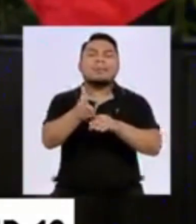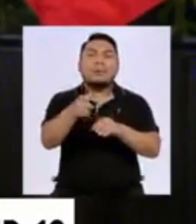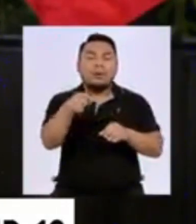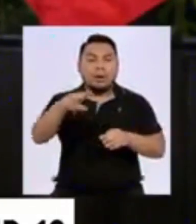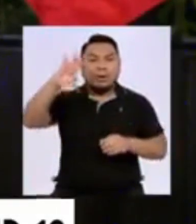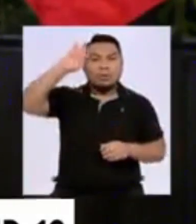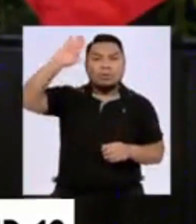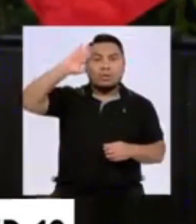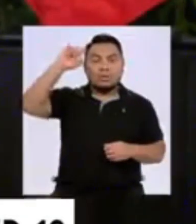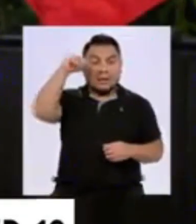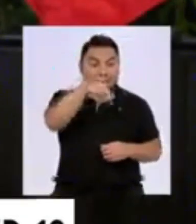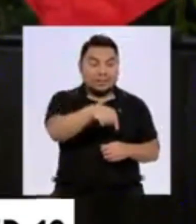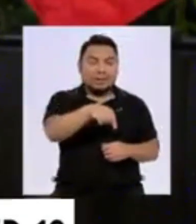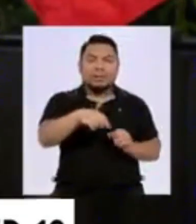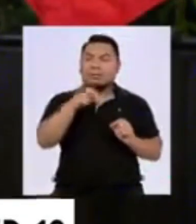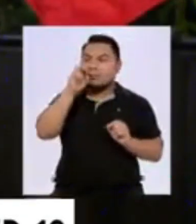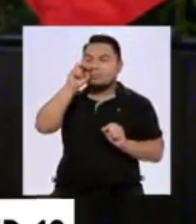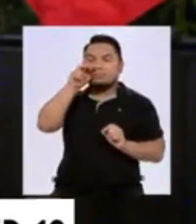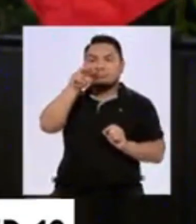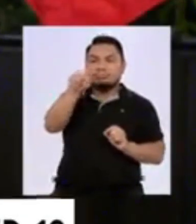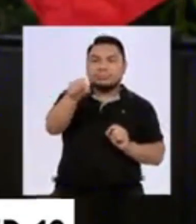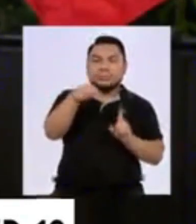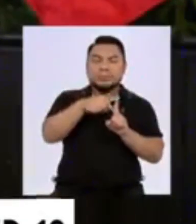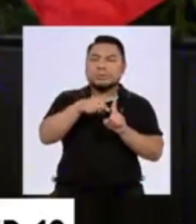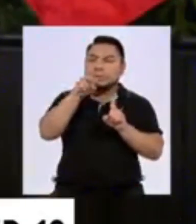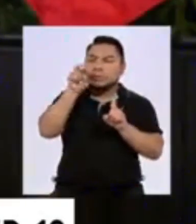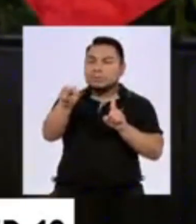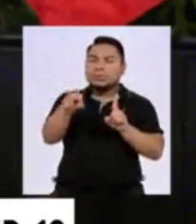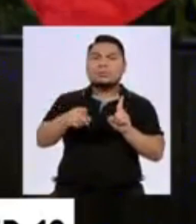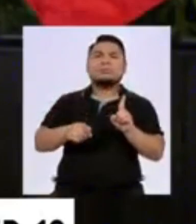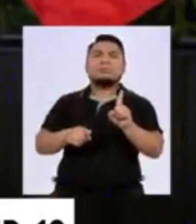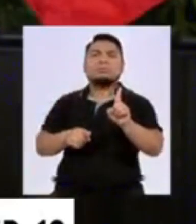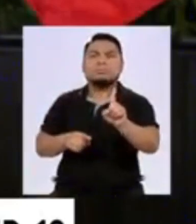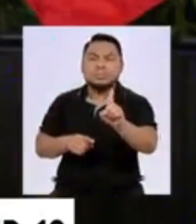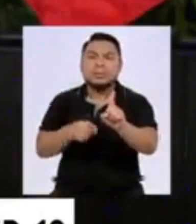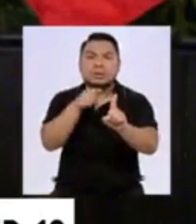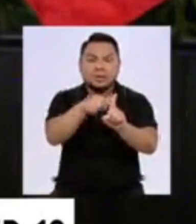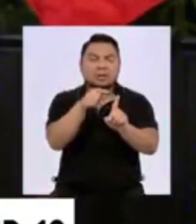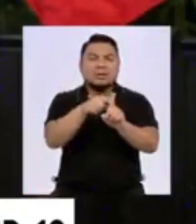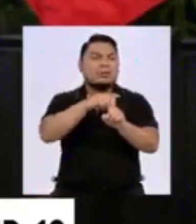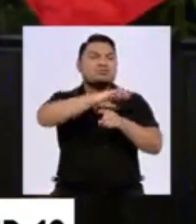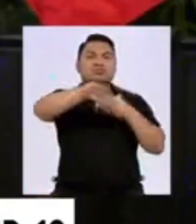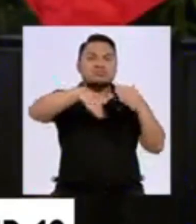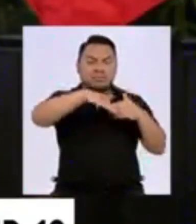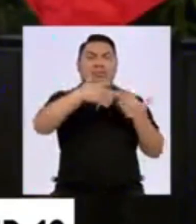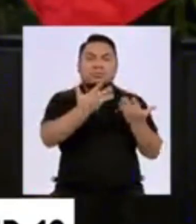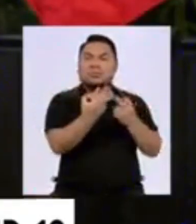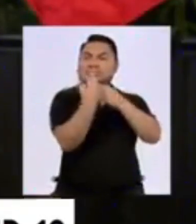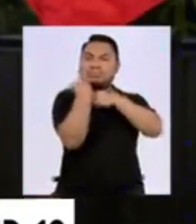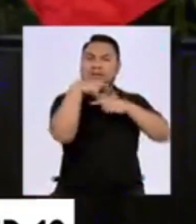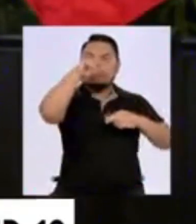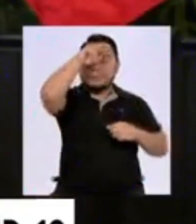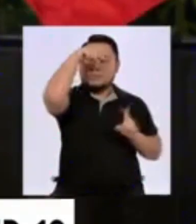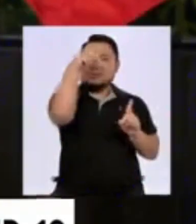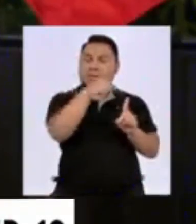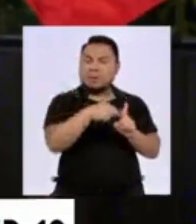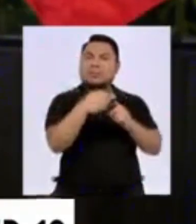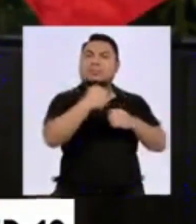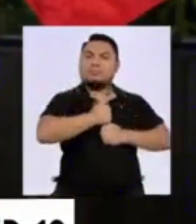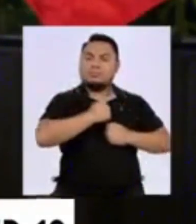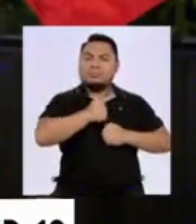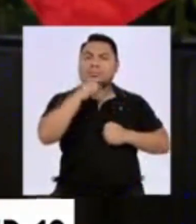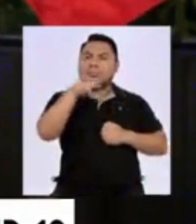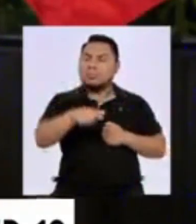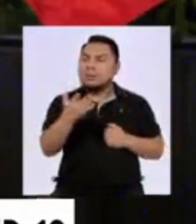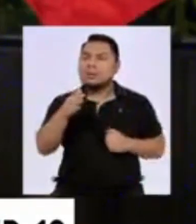soldado que estaba no haciendo otra cosa que en representación de todos los peruanos hacer